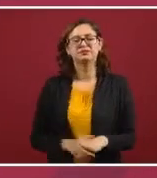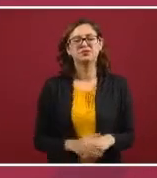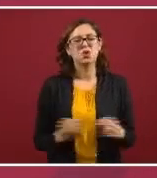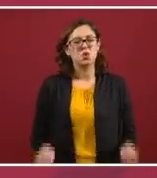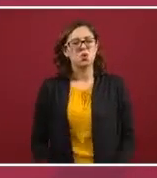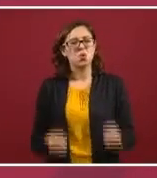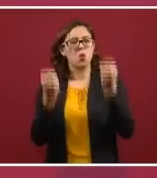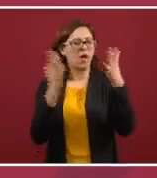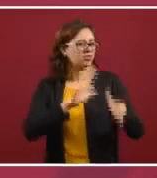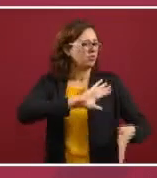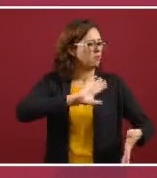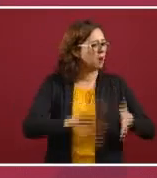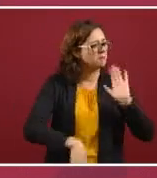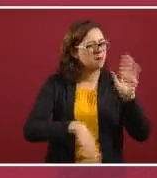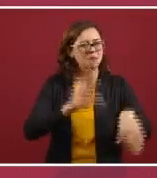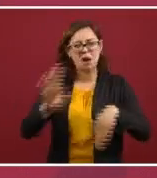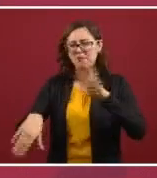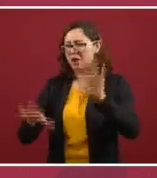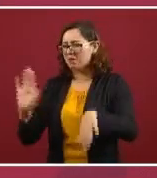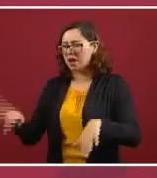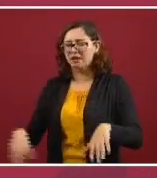cuántas masacres,